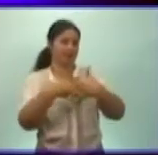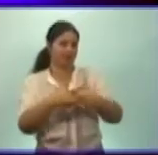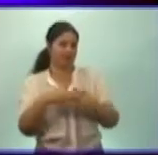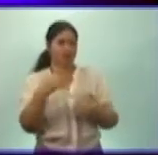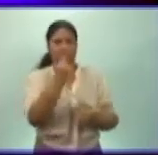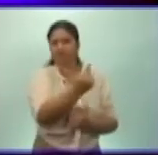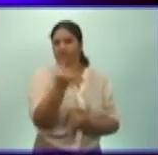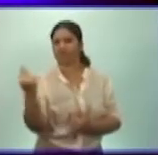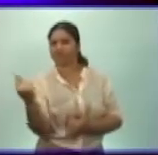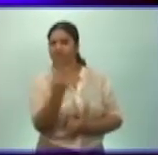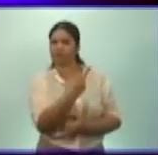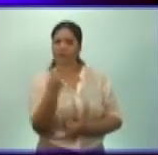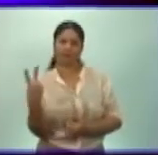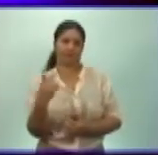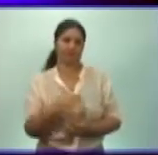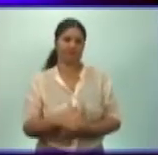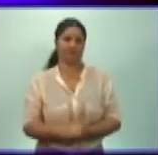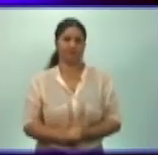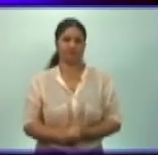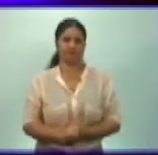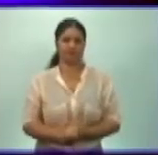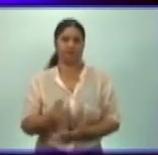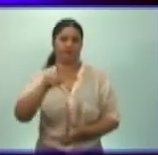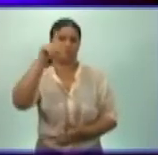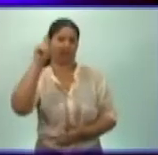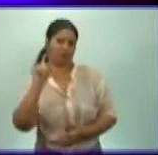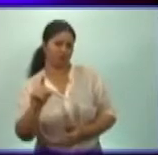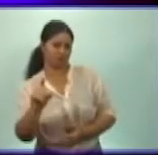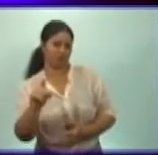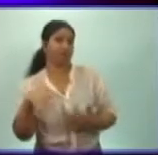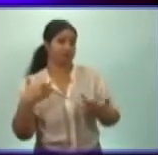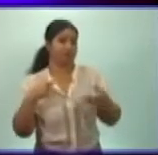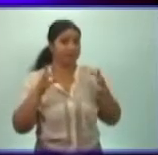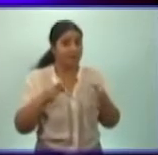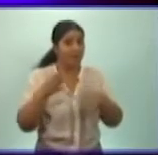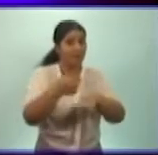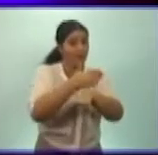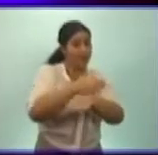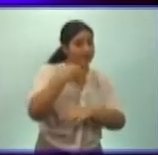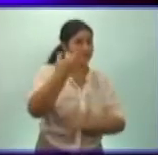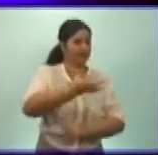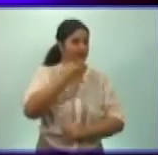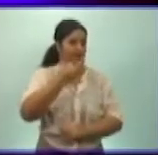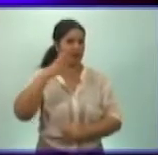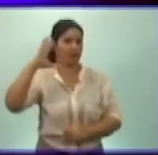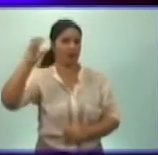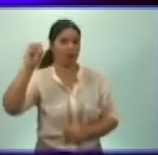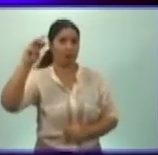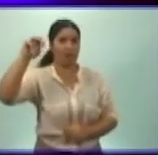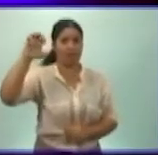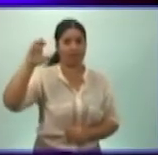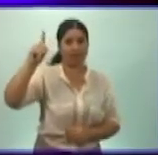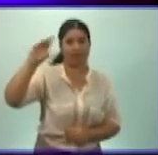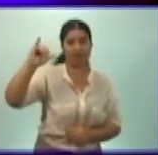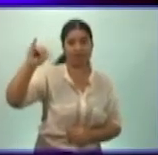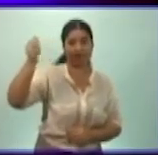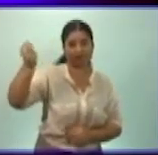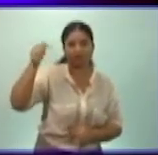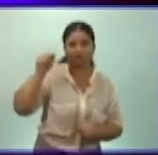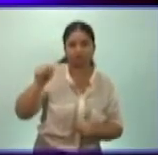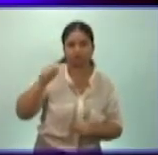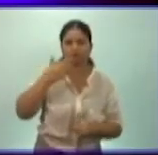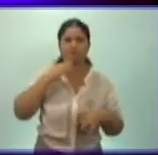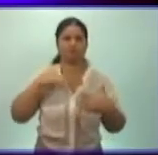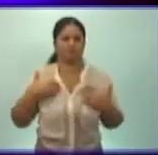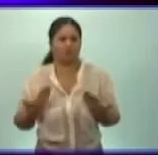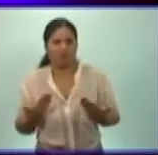Pero ¿por qué entonces la comedia, como hablamos al inicio en la expresión, logró mayor auge